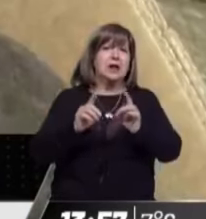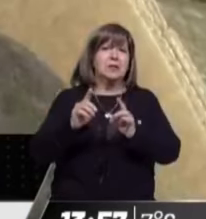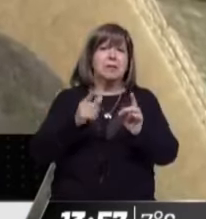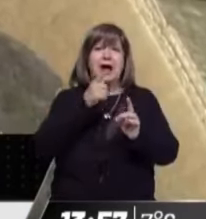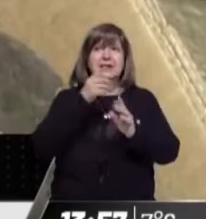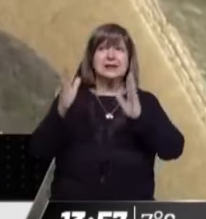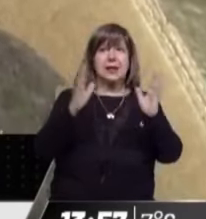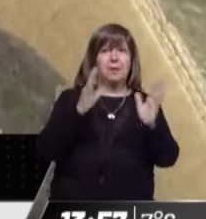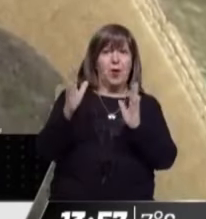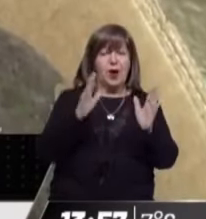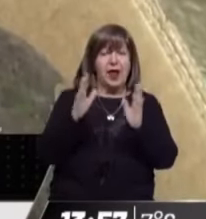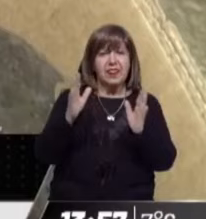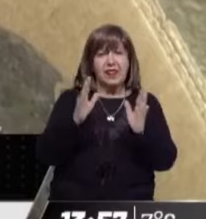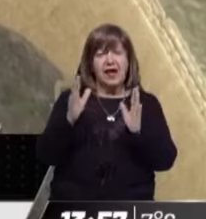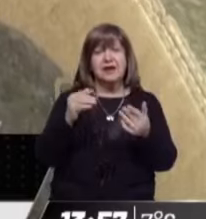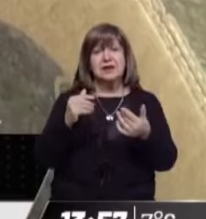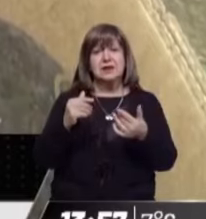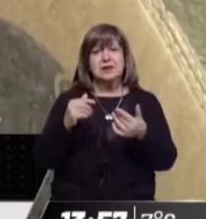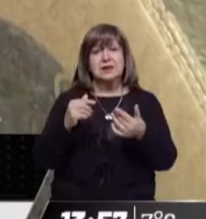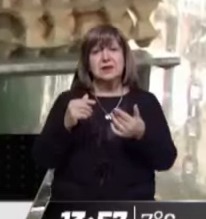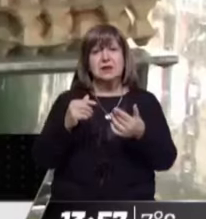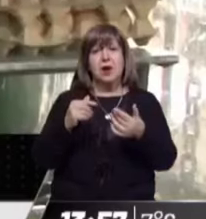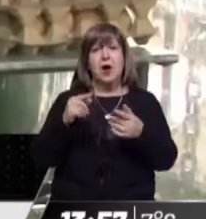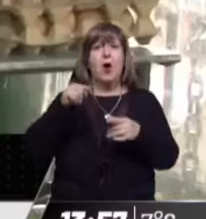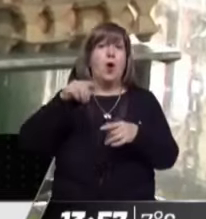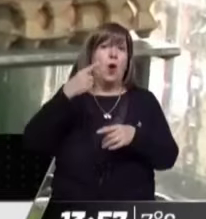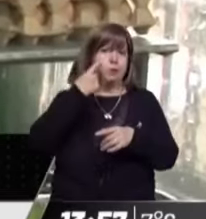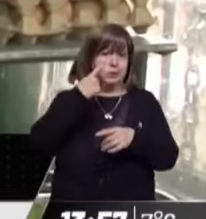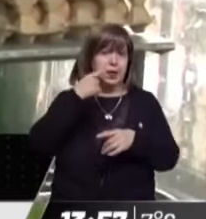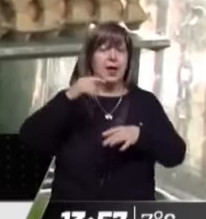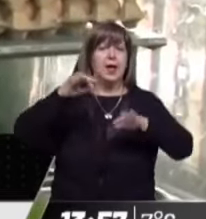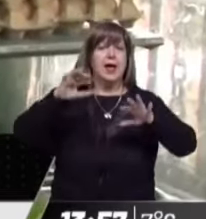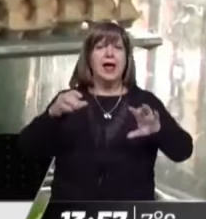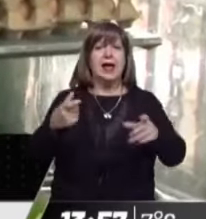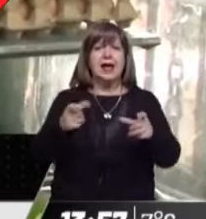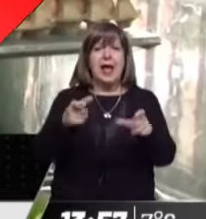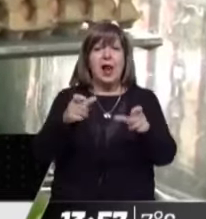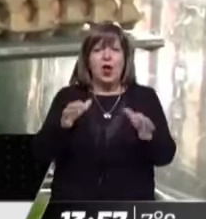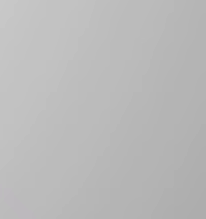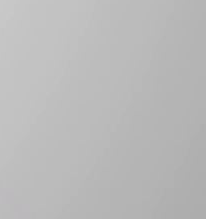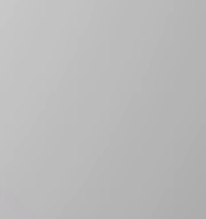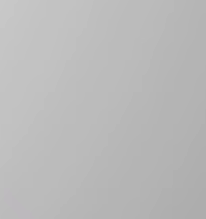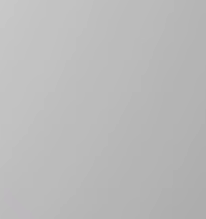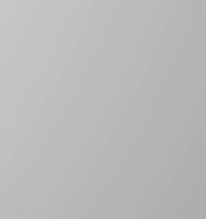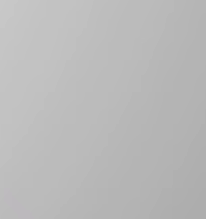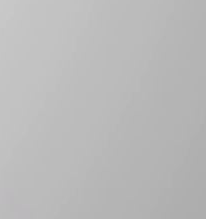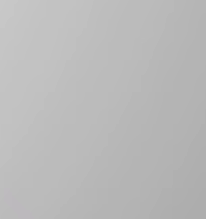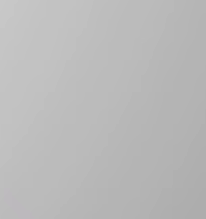parece. Entonces ya fuerte helada, ahí pueden aumentar muchas cosas, no sabemos.